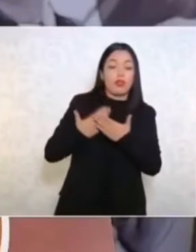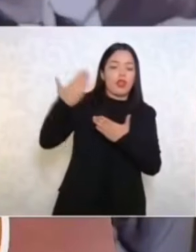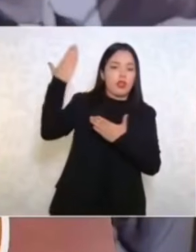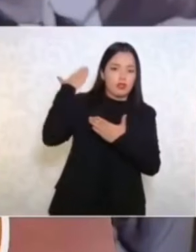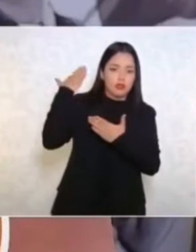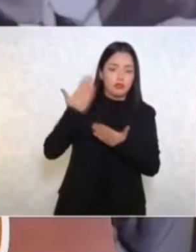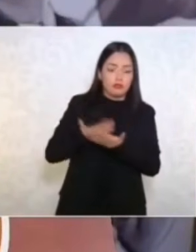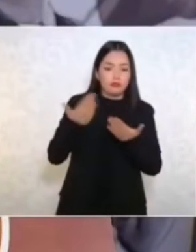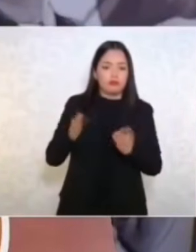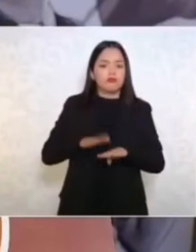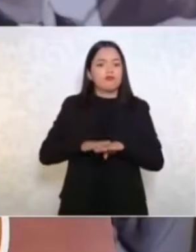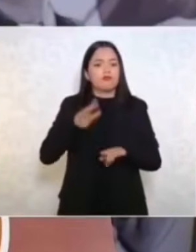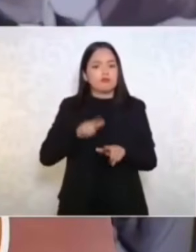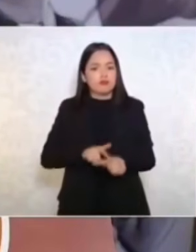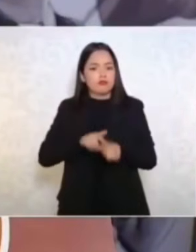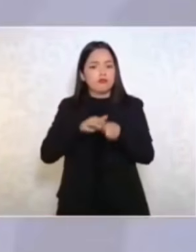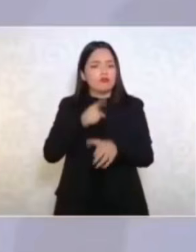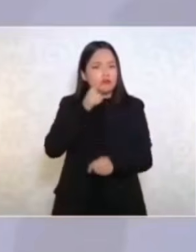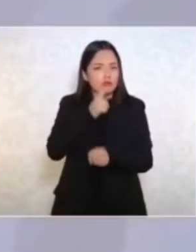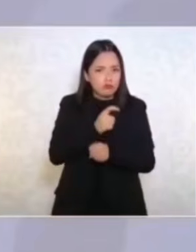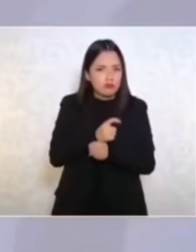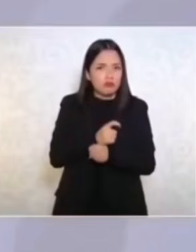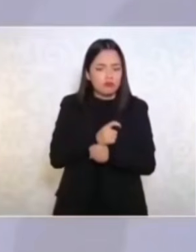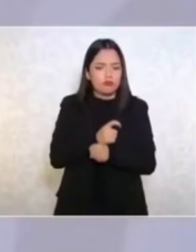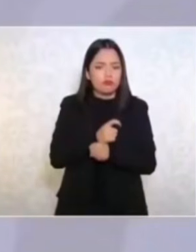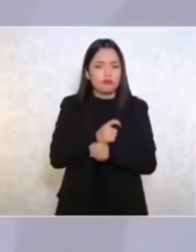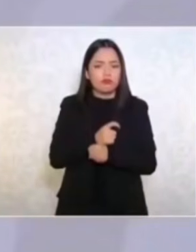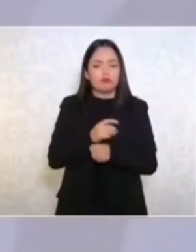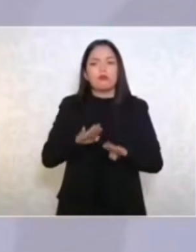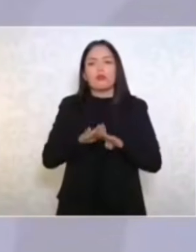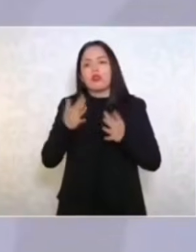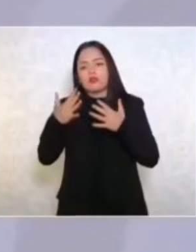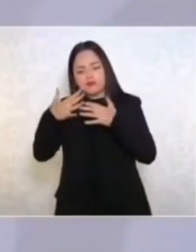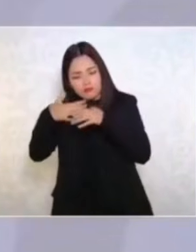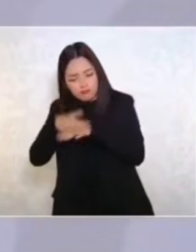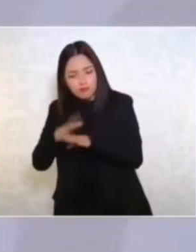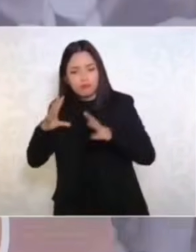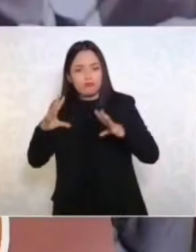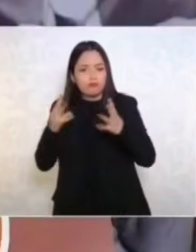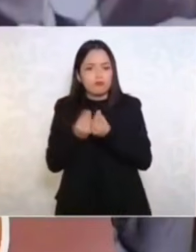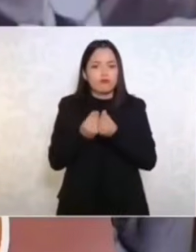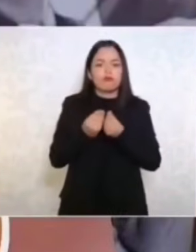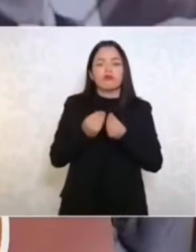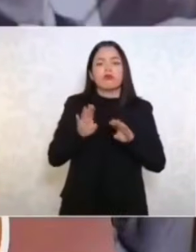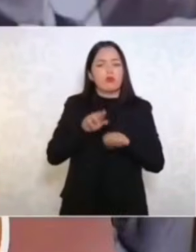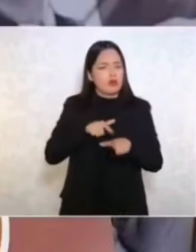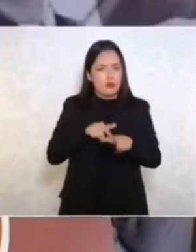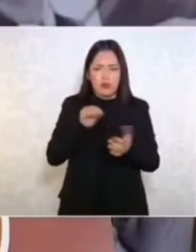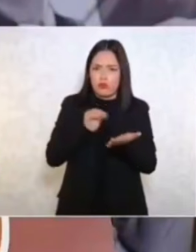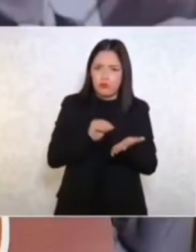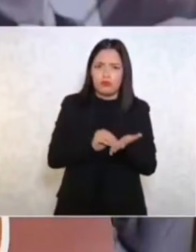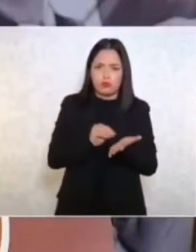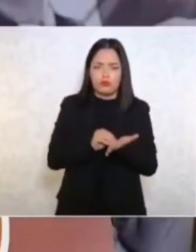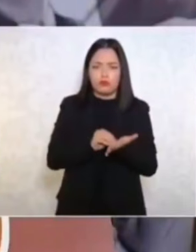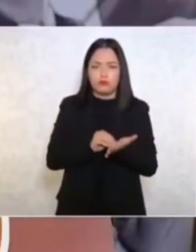Comercio. Vamos a ir a este video donde la presidenta de México nos informa que rompió récord de exportaciones a Estados Unidos con